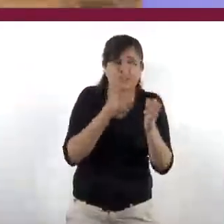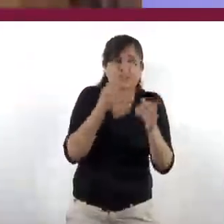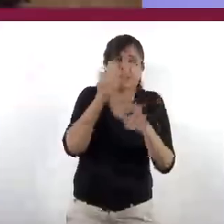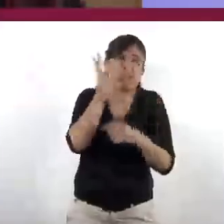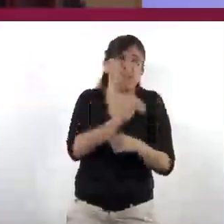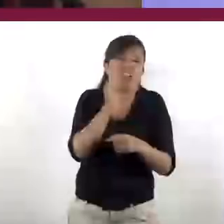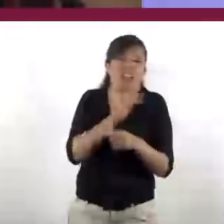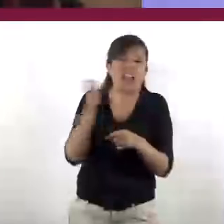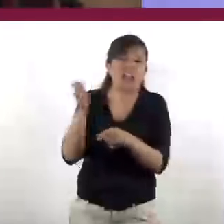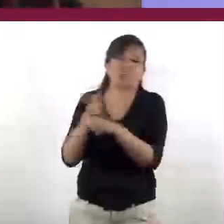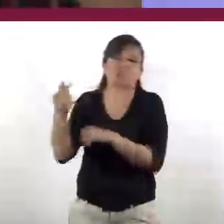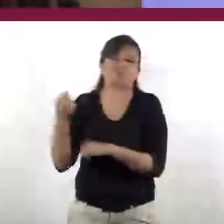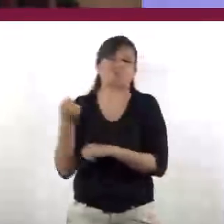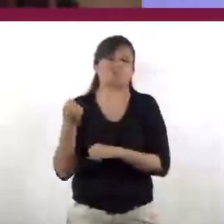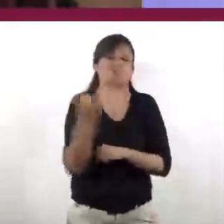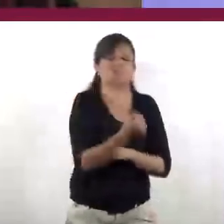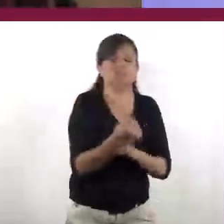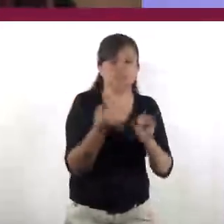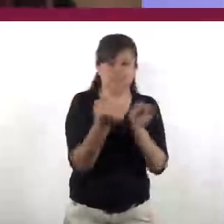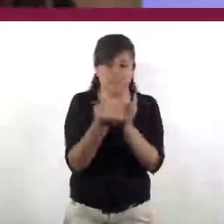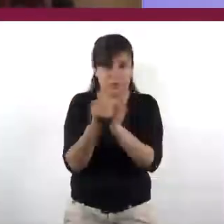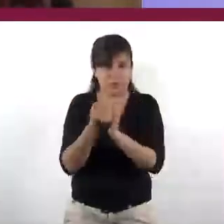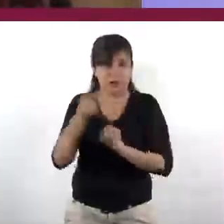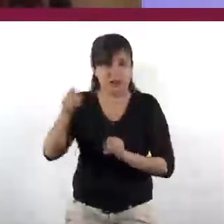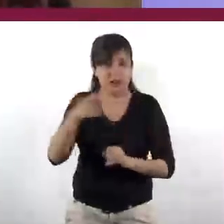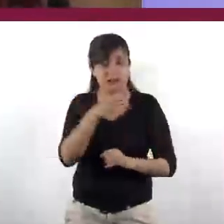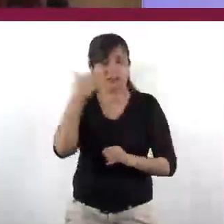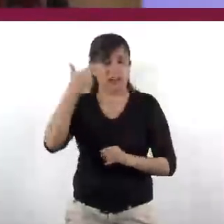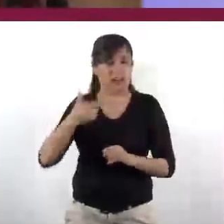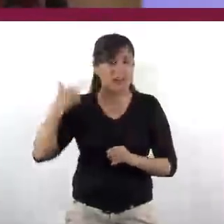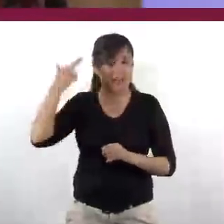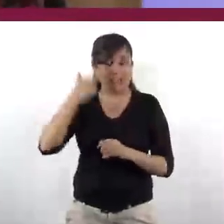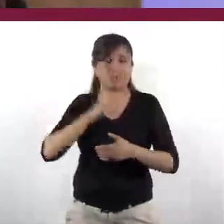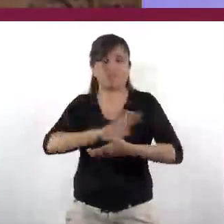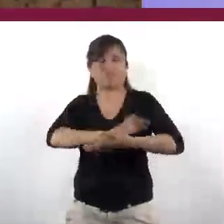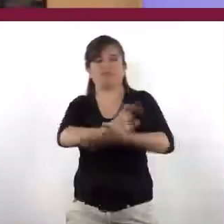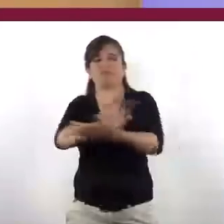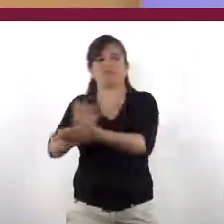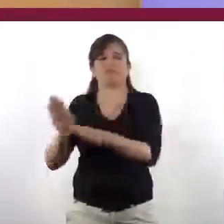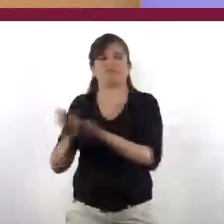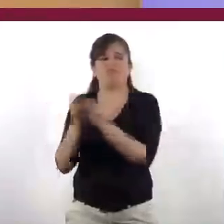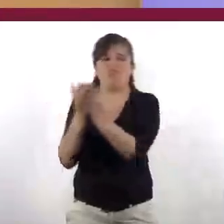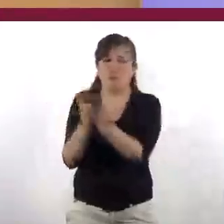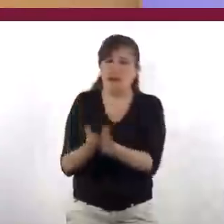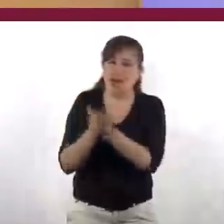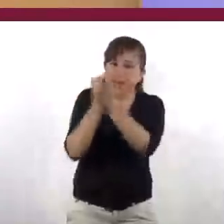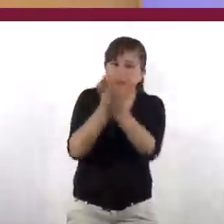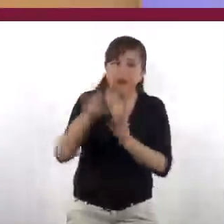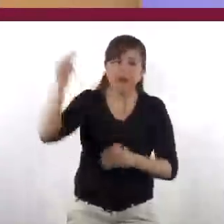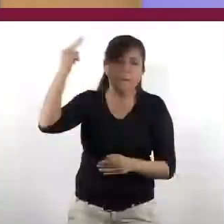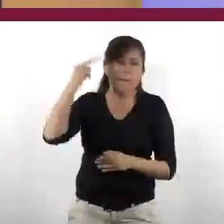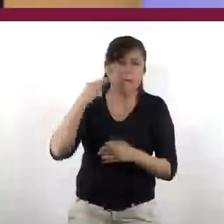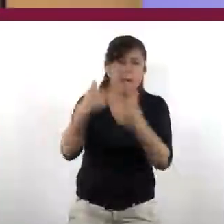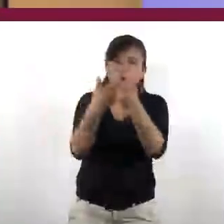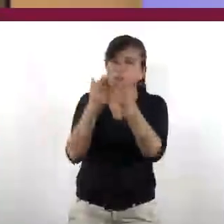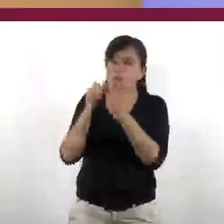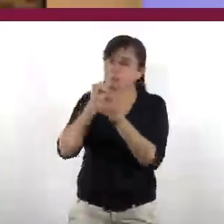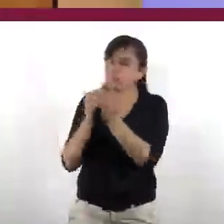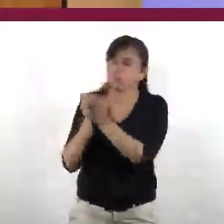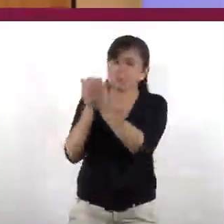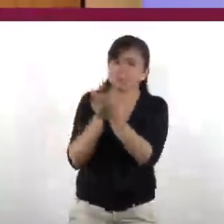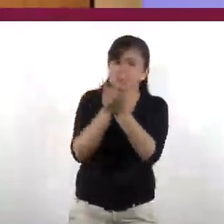Cádiz. Otro golpe a este organismo fue la supresión del sistema de flotas, barcos que viajaban en grupo hacia la